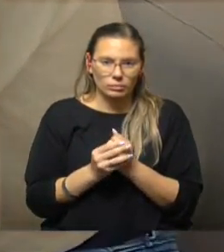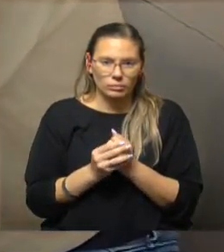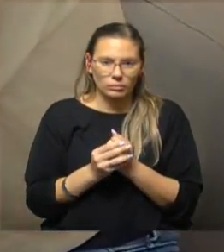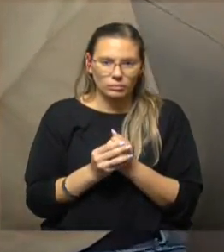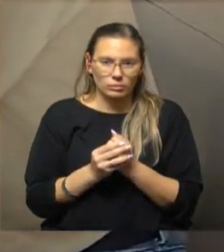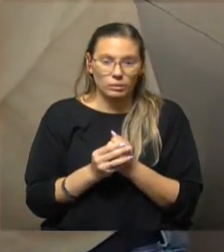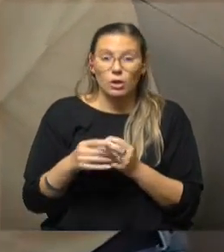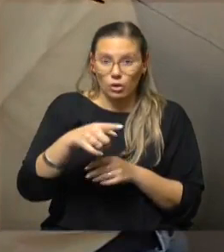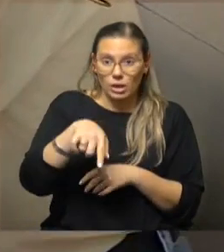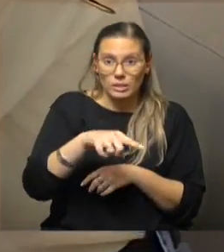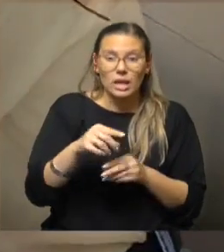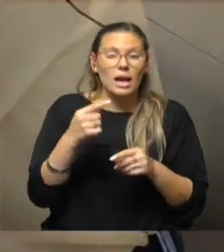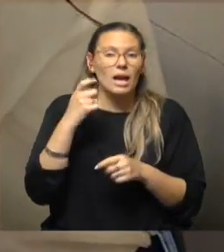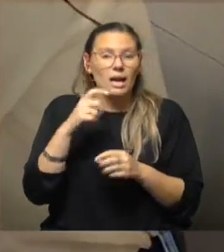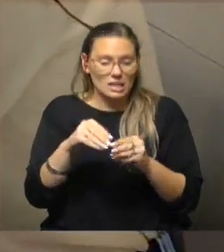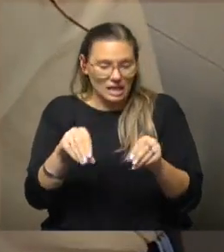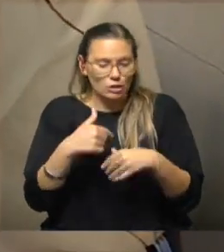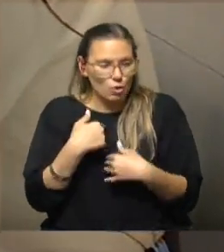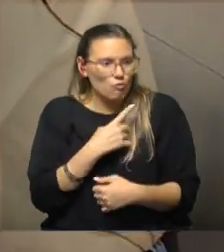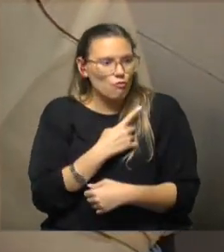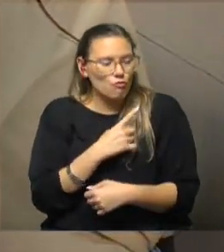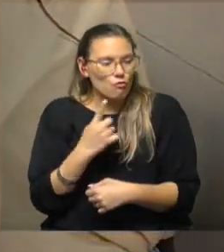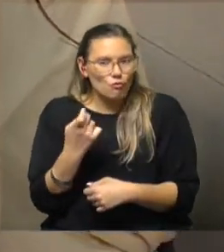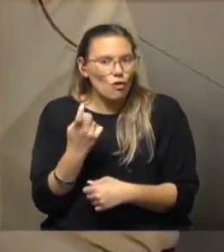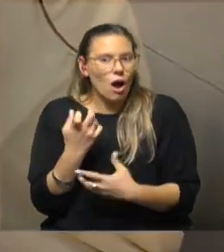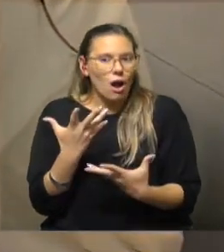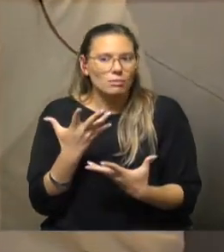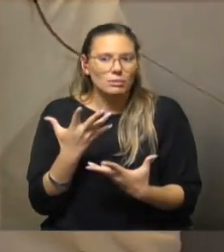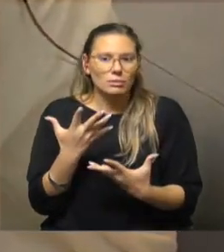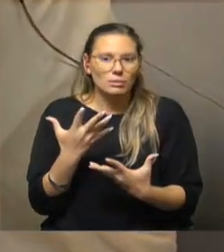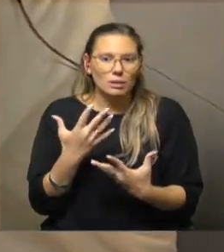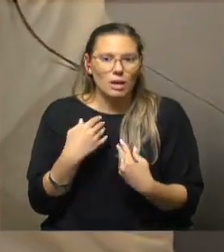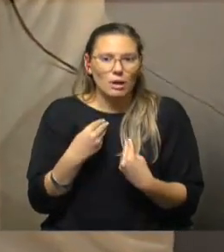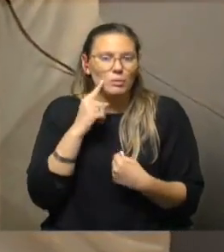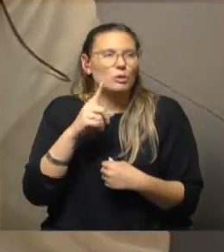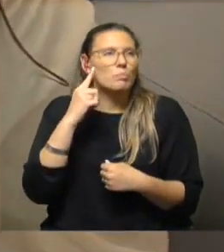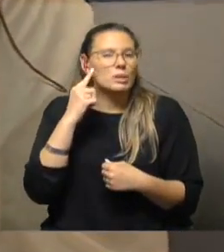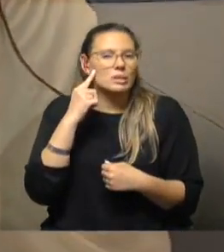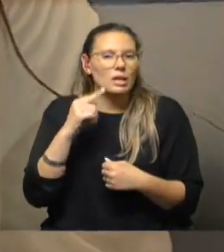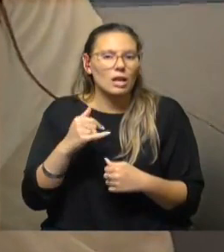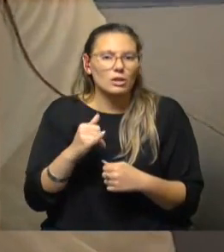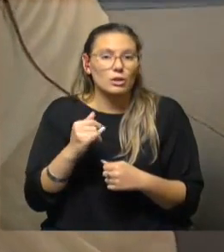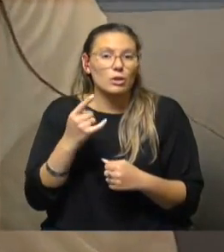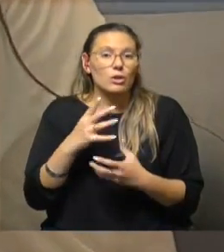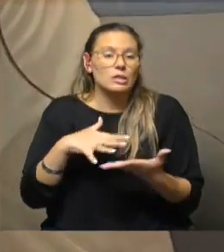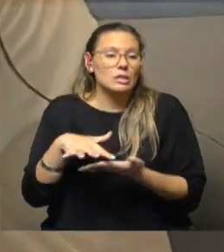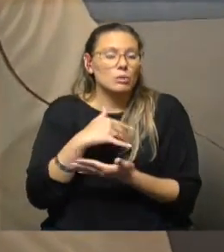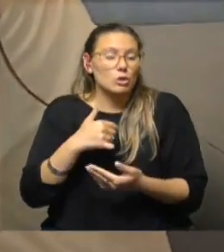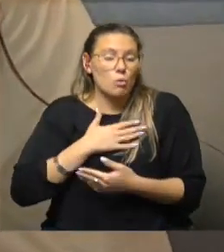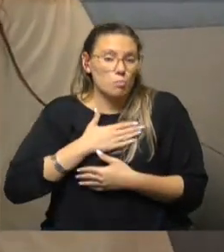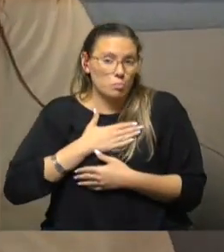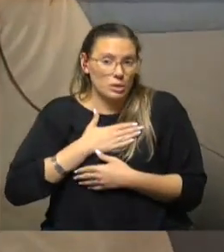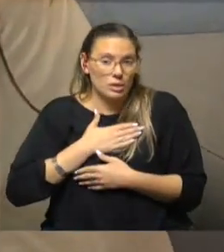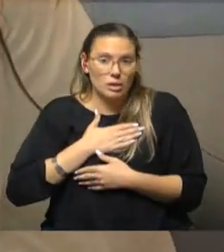Con ellas la idea del territorio es muy fuerte. Para mí me está haciendo replantear la idea de mi territorio. Yo siempre he